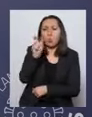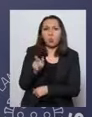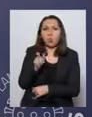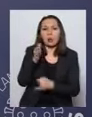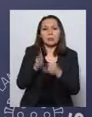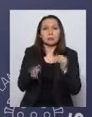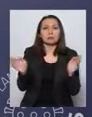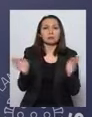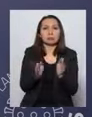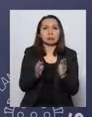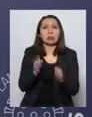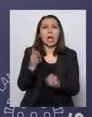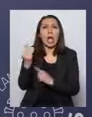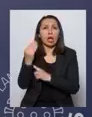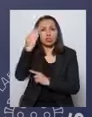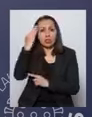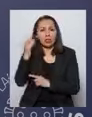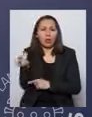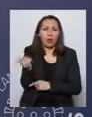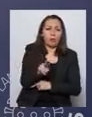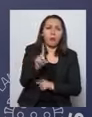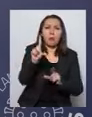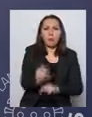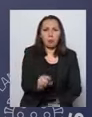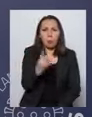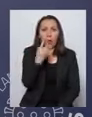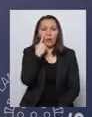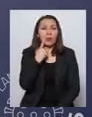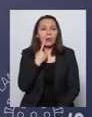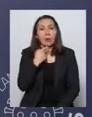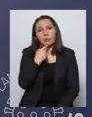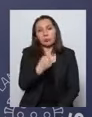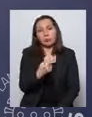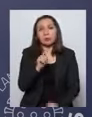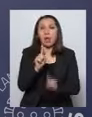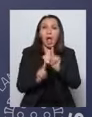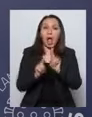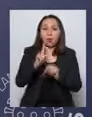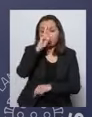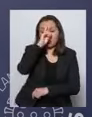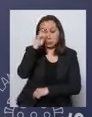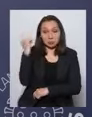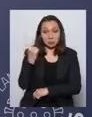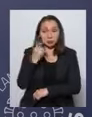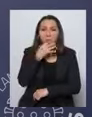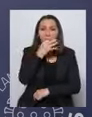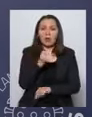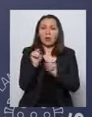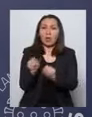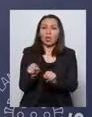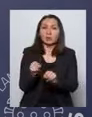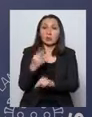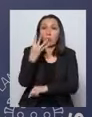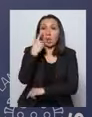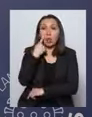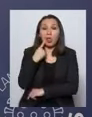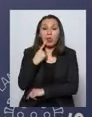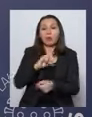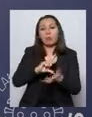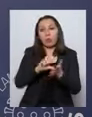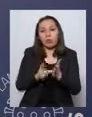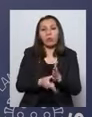plazo se redujo de 14 a 4 días se lo pregunto considerando que algunas clínicas han reportado que esos 4 días son los